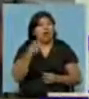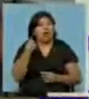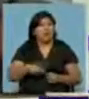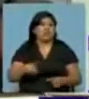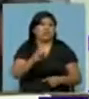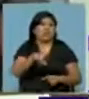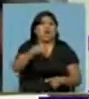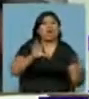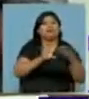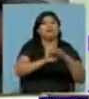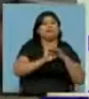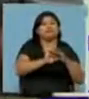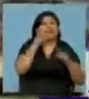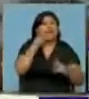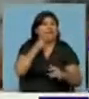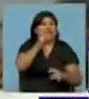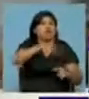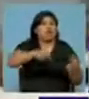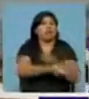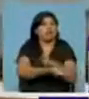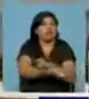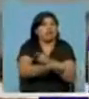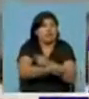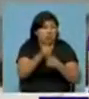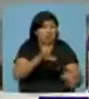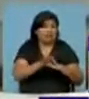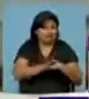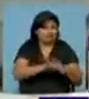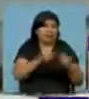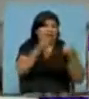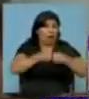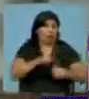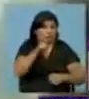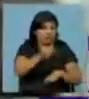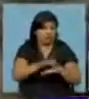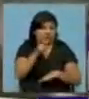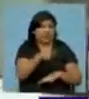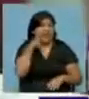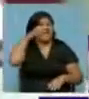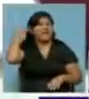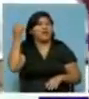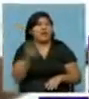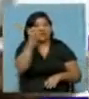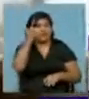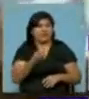Y la corrupción, la convalida de esa presidencia. Dígame, es una vergüenza.